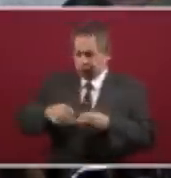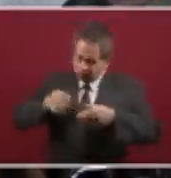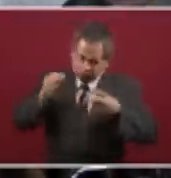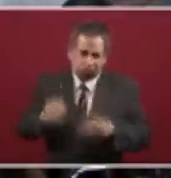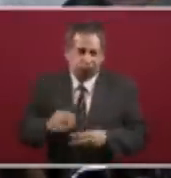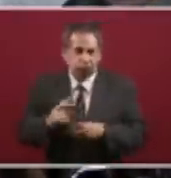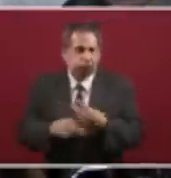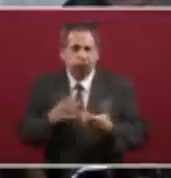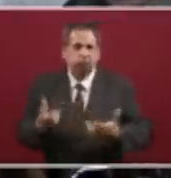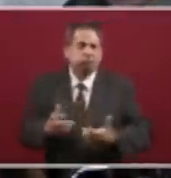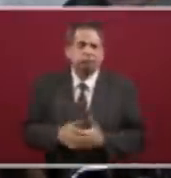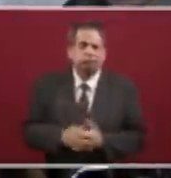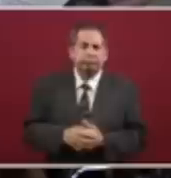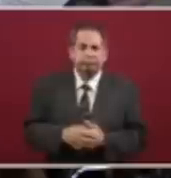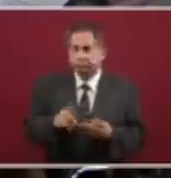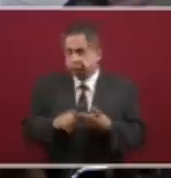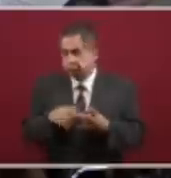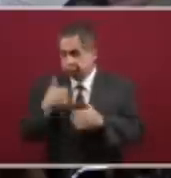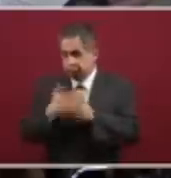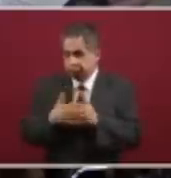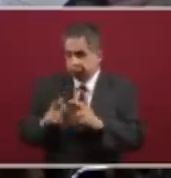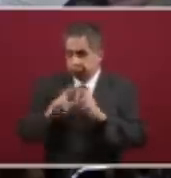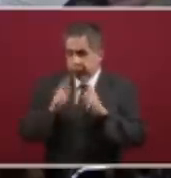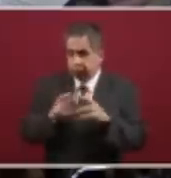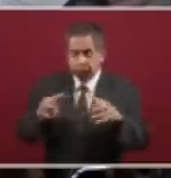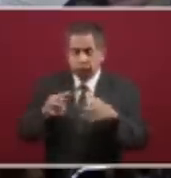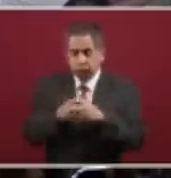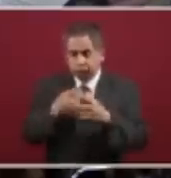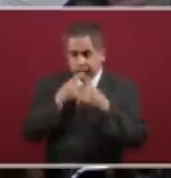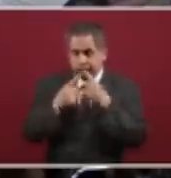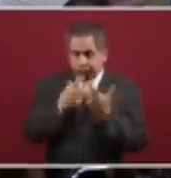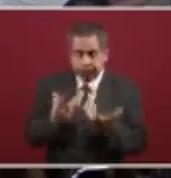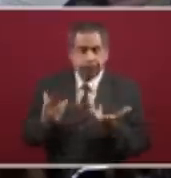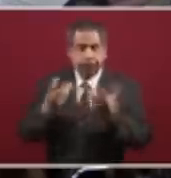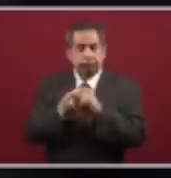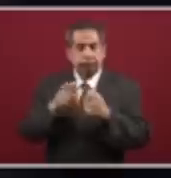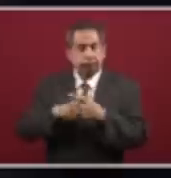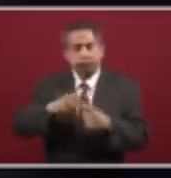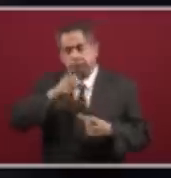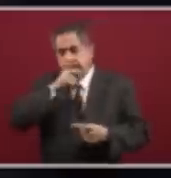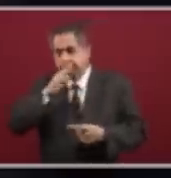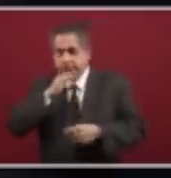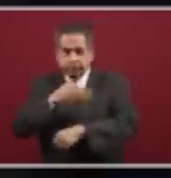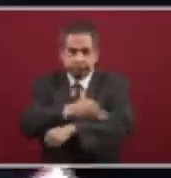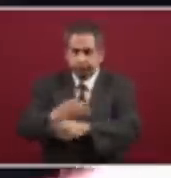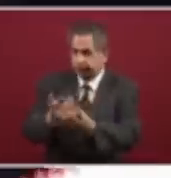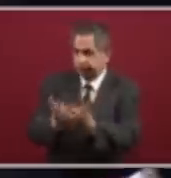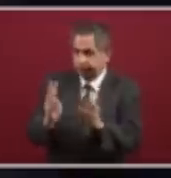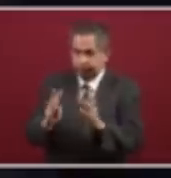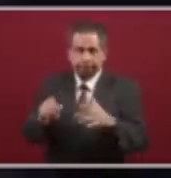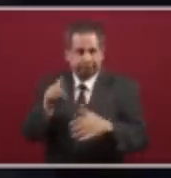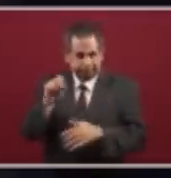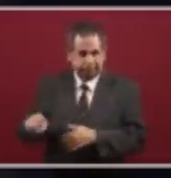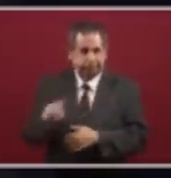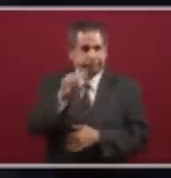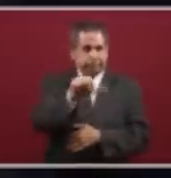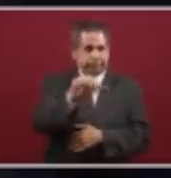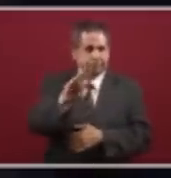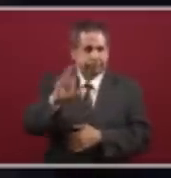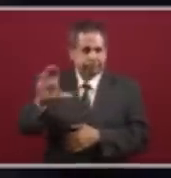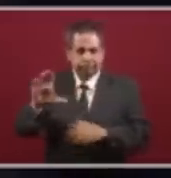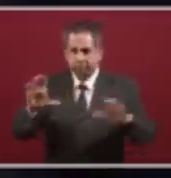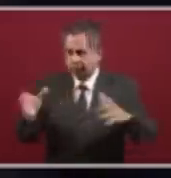y si va a haber reunión si ha habido reuniones con los padres y familiares de este lamentable